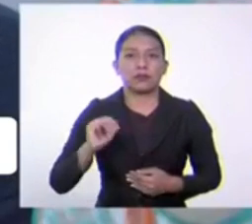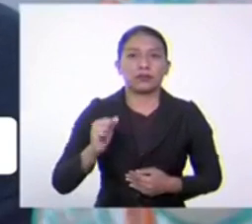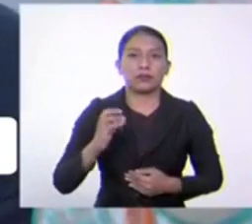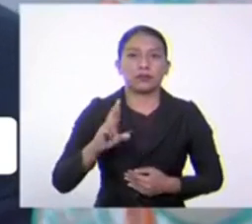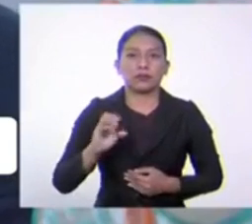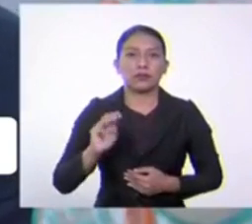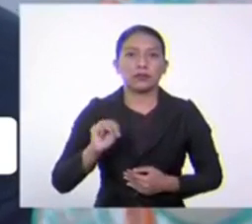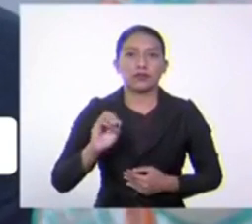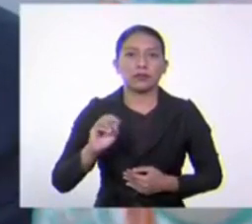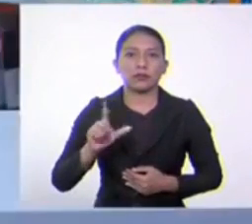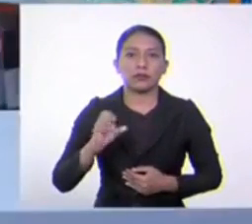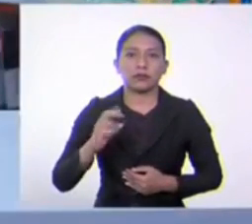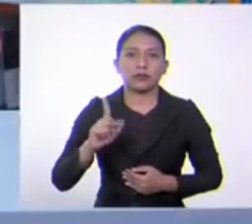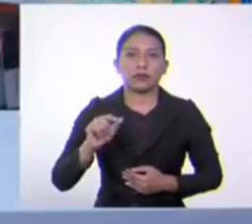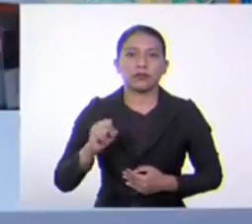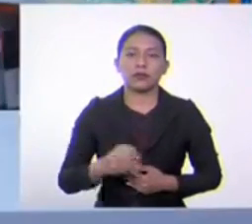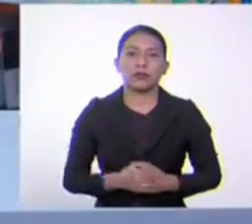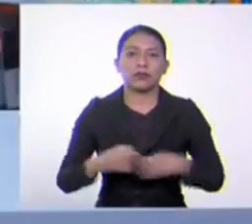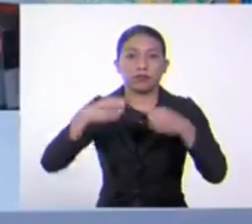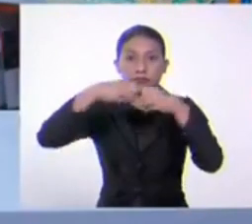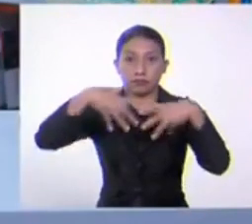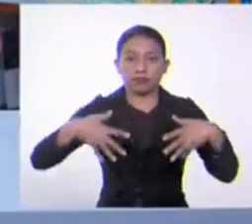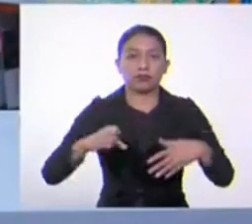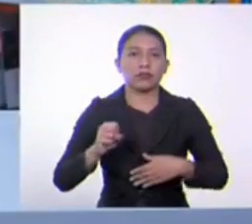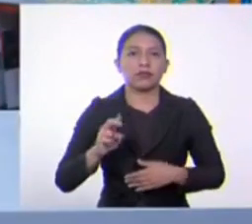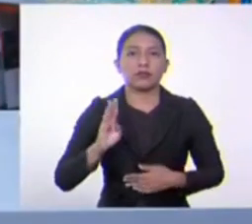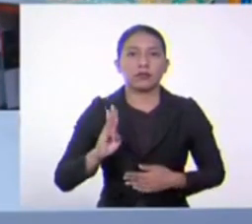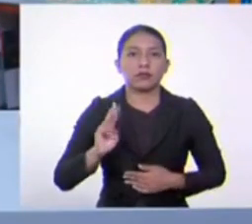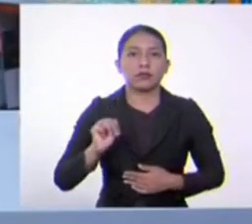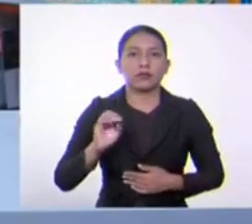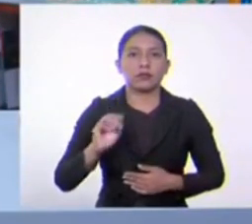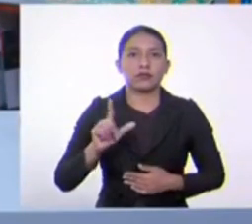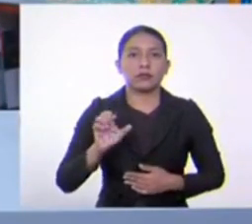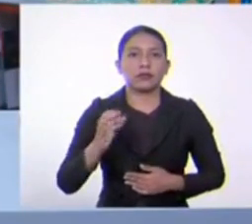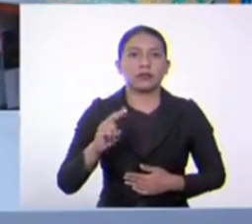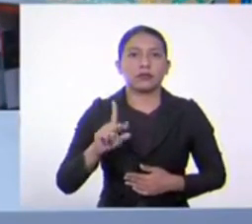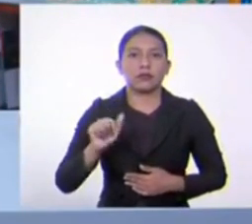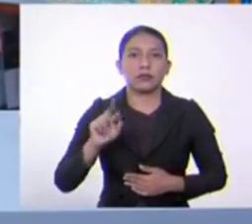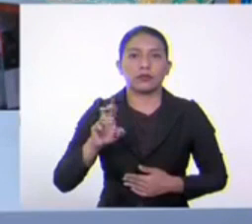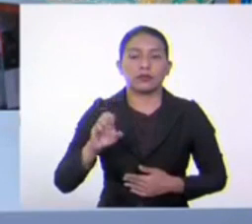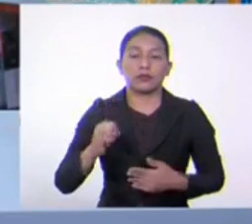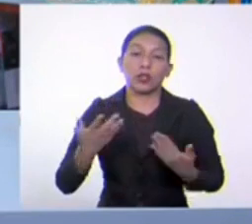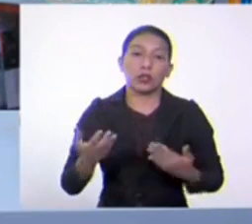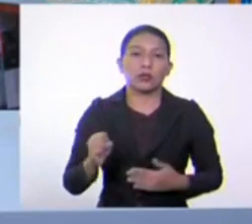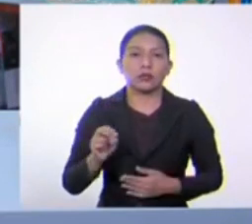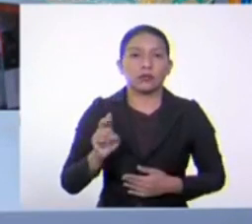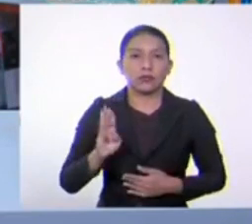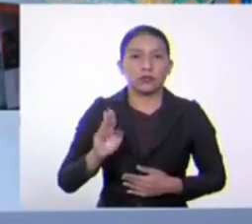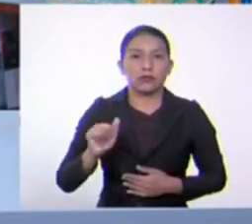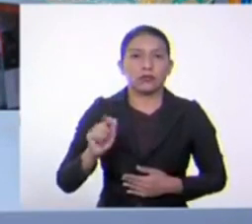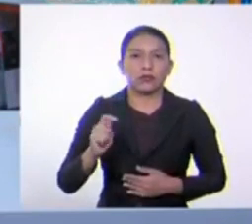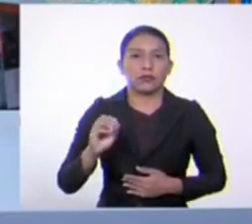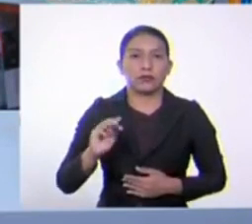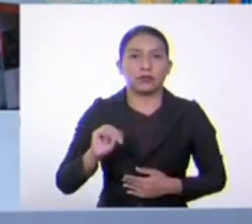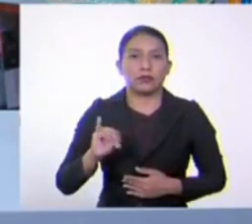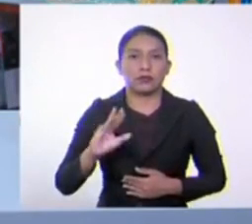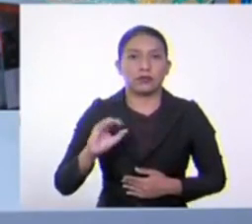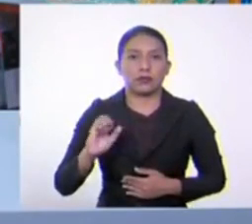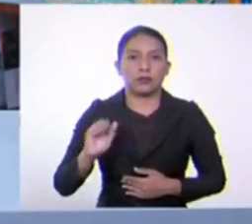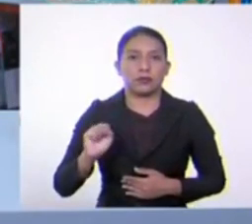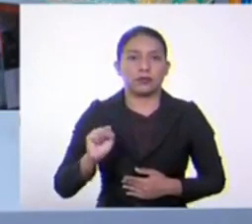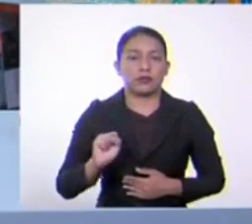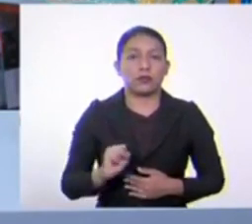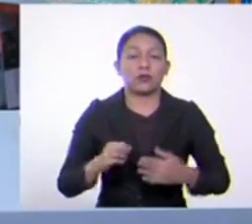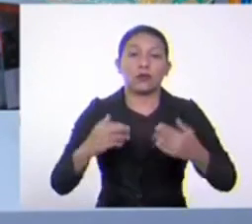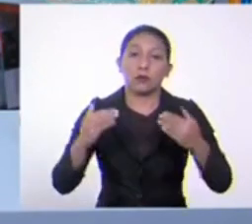macromoléculas, nivel de estructuras submoleculares o subatómicas también, y hemos hablado también de los